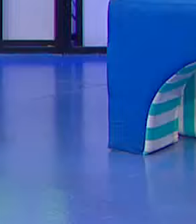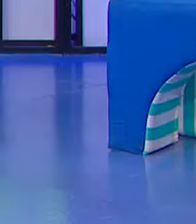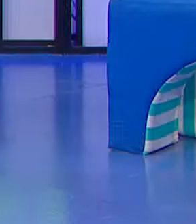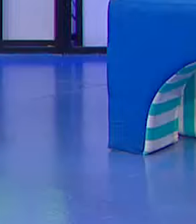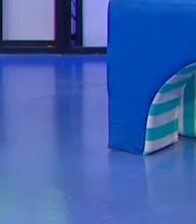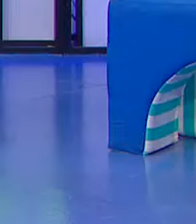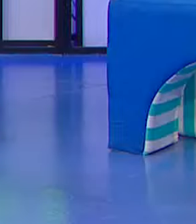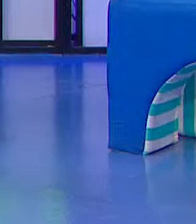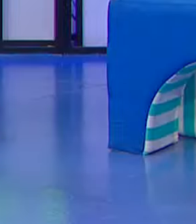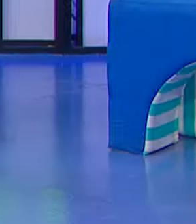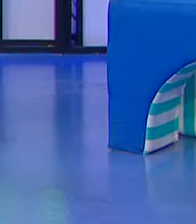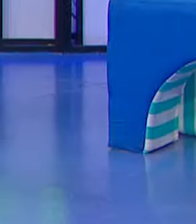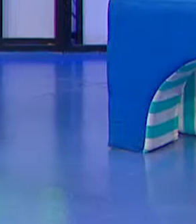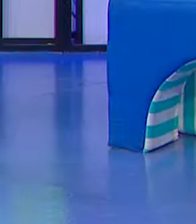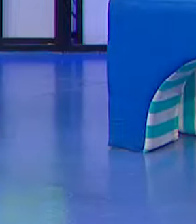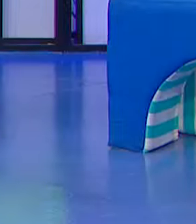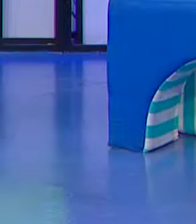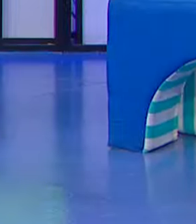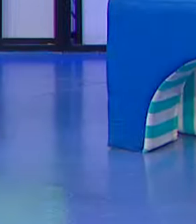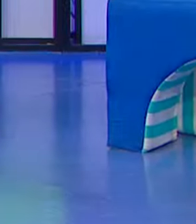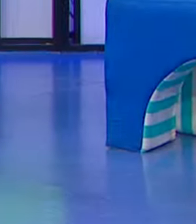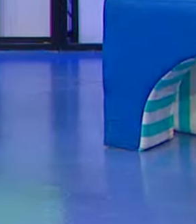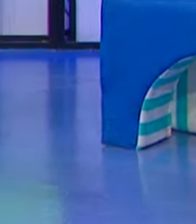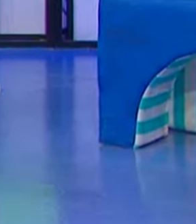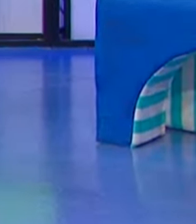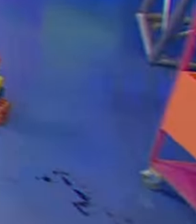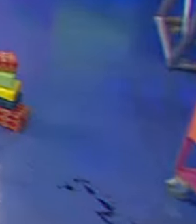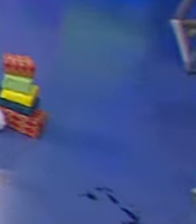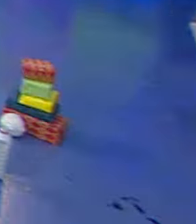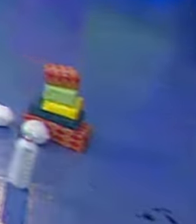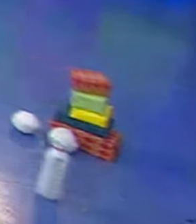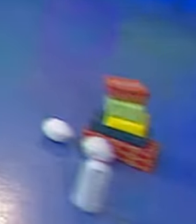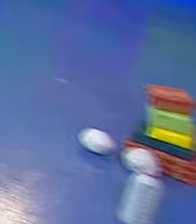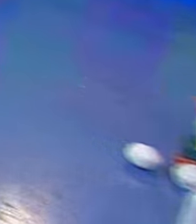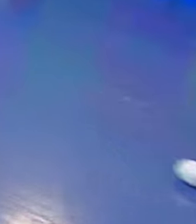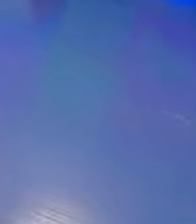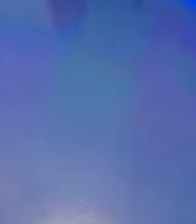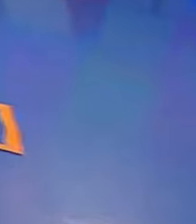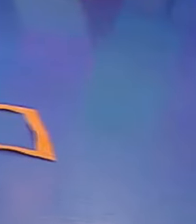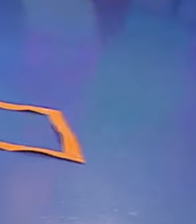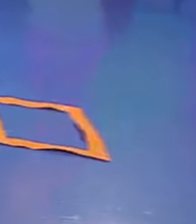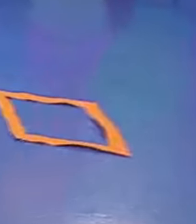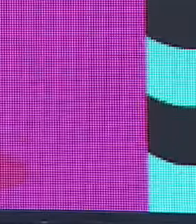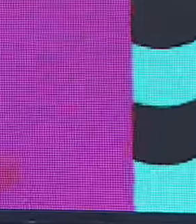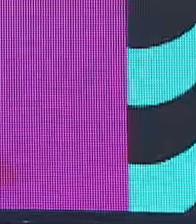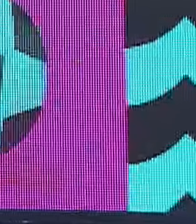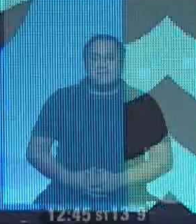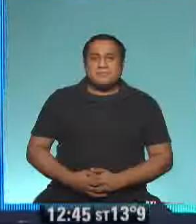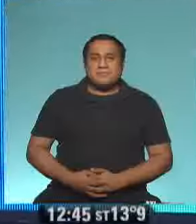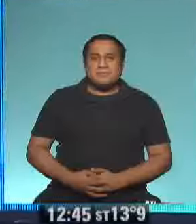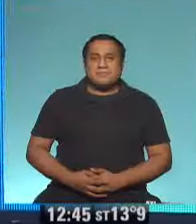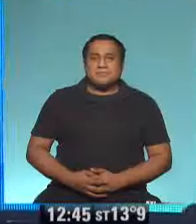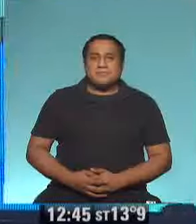hermana hace gimnasia. Gracias, gimnasia. Estamos conmigo, nuestra profe de educación física. Hola. ¿Cómo andás? Qué alegría